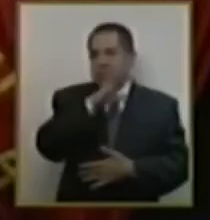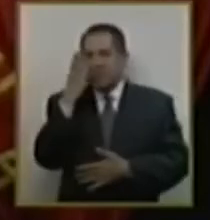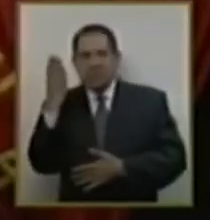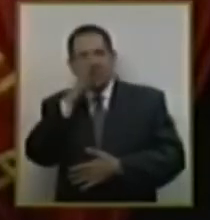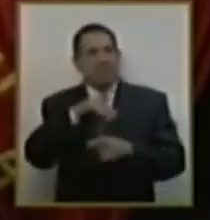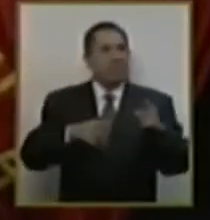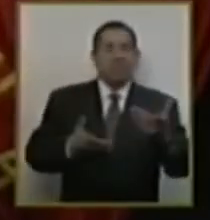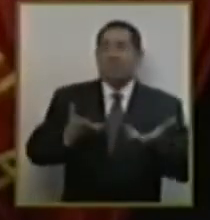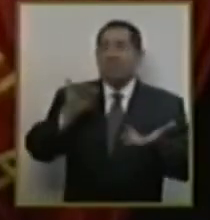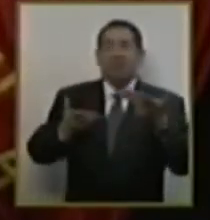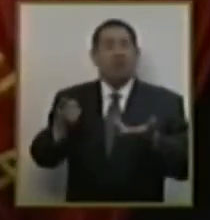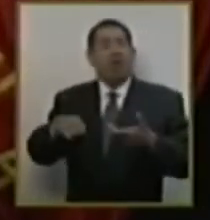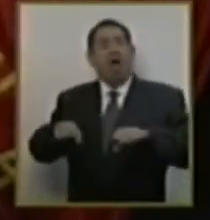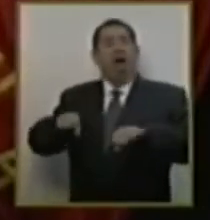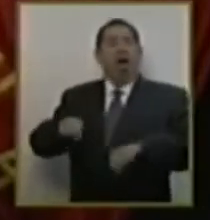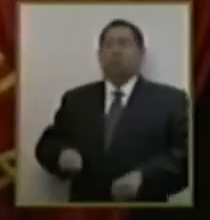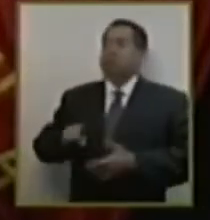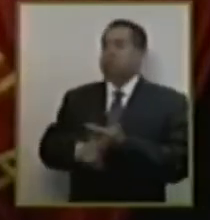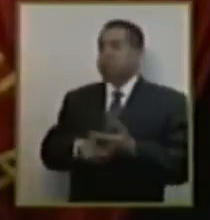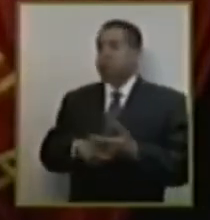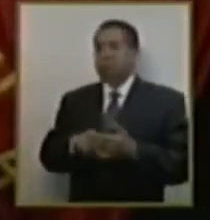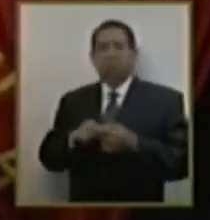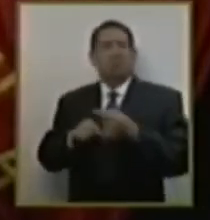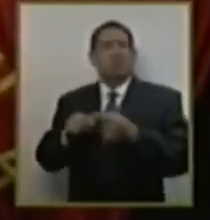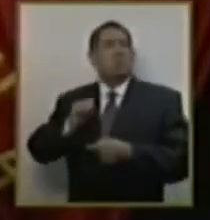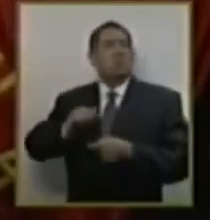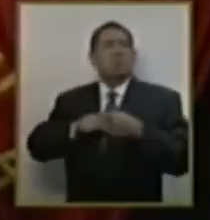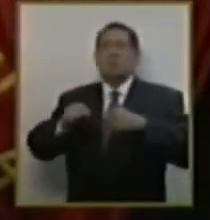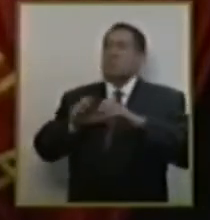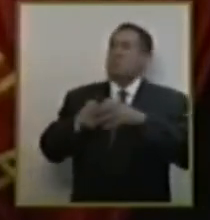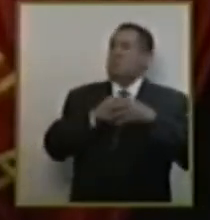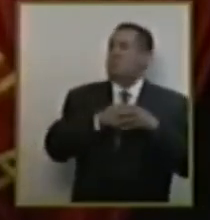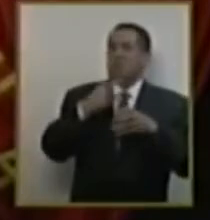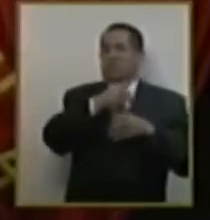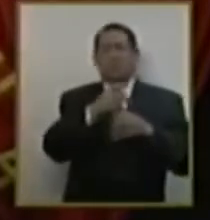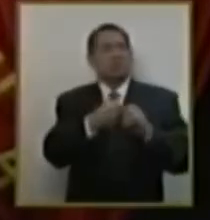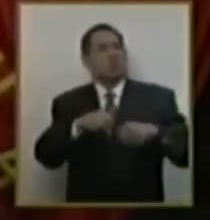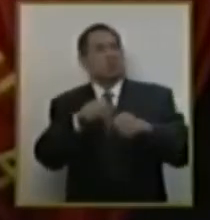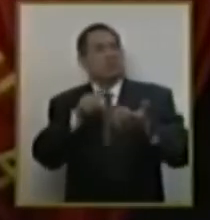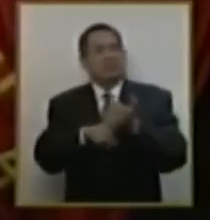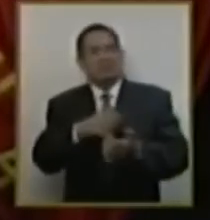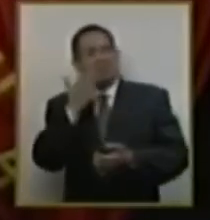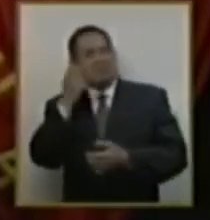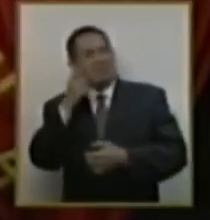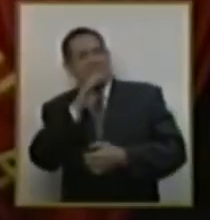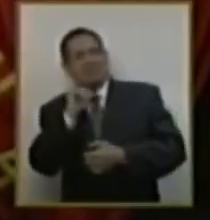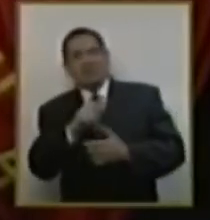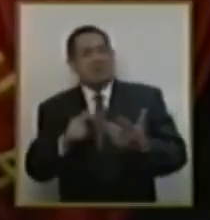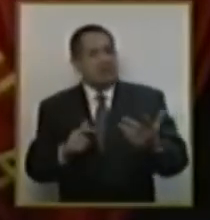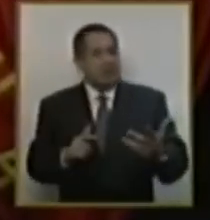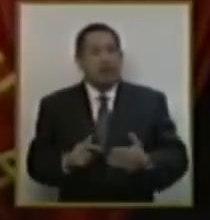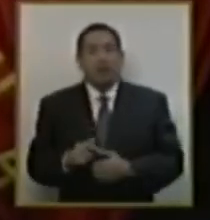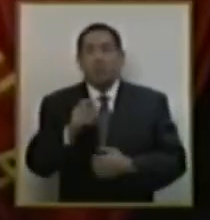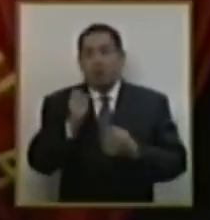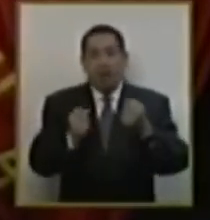fantasías autoritarias de los sectores más regresivos de sus sociedades. Aún así, hay